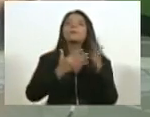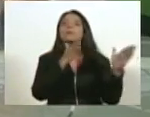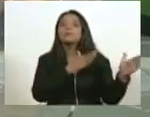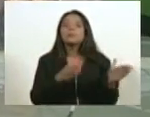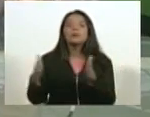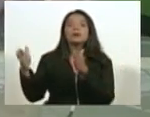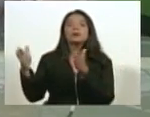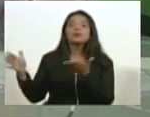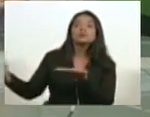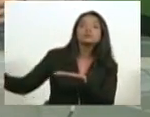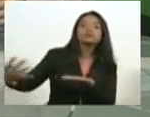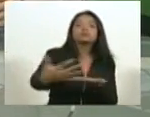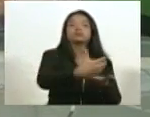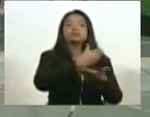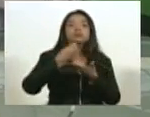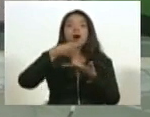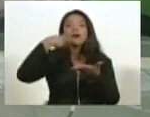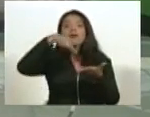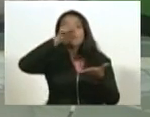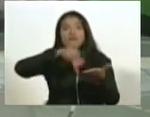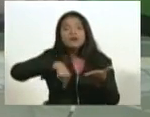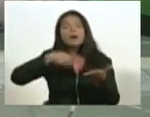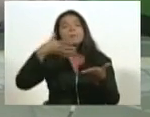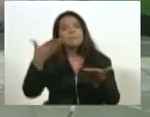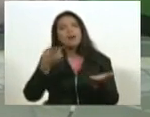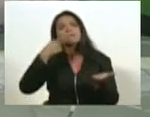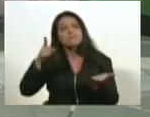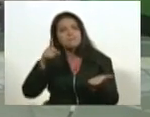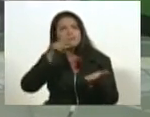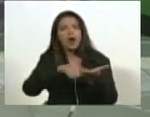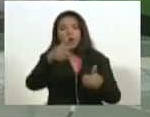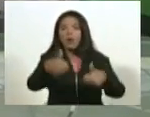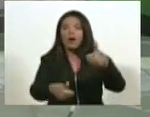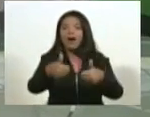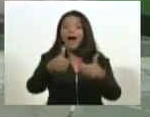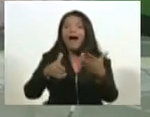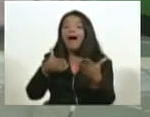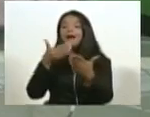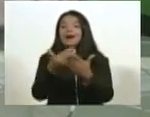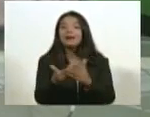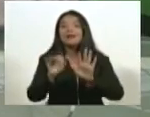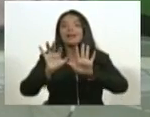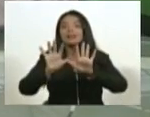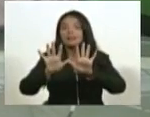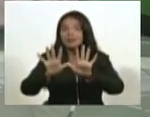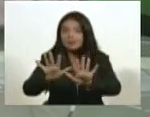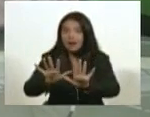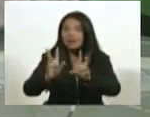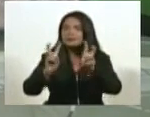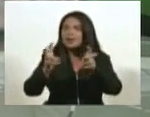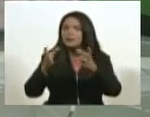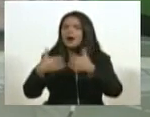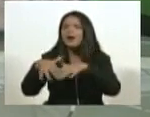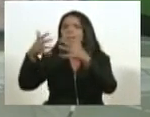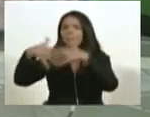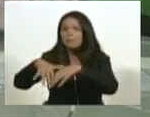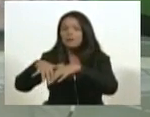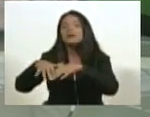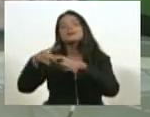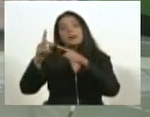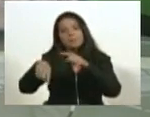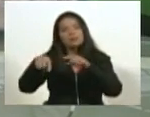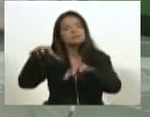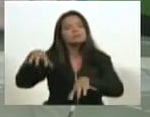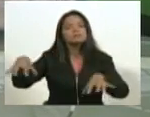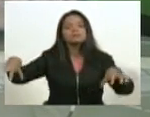la recolección de las firmas para que sean válidos los candidatos. Tienen hasta el 10 en el sector sectorial y también en el territorial. Va a